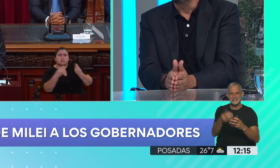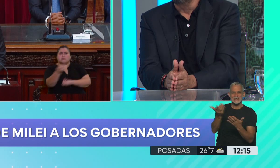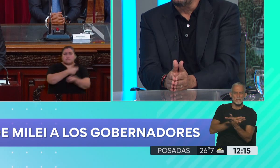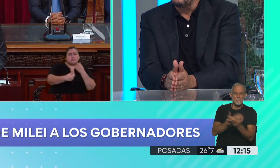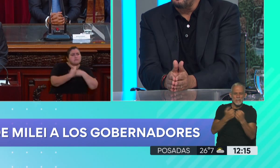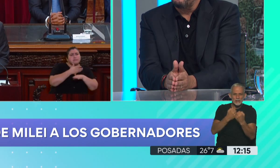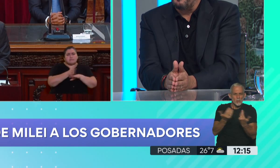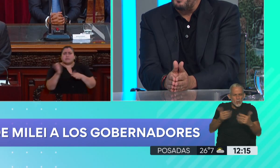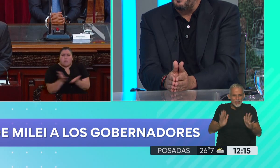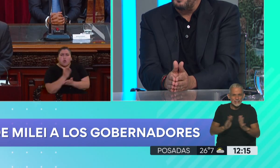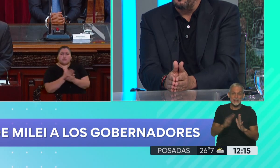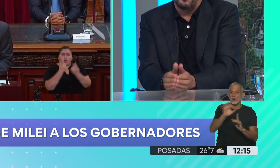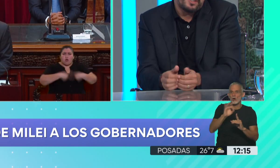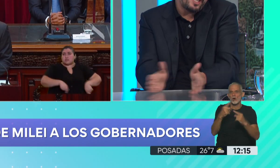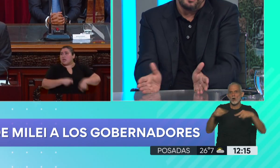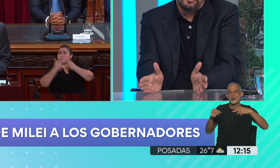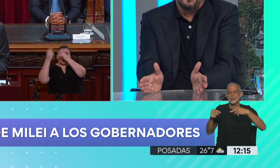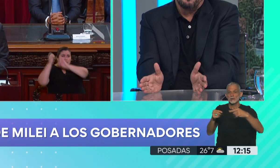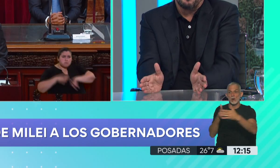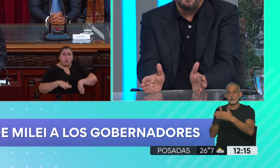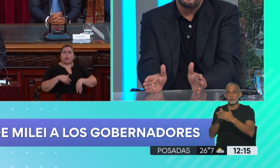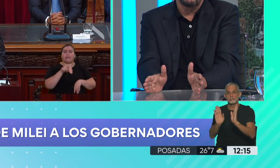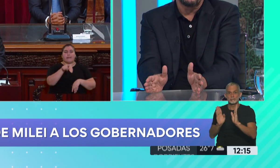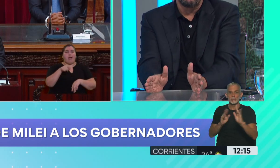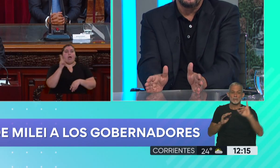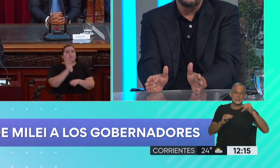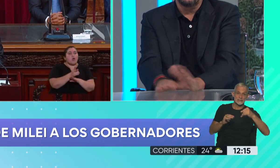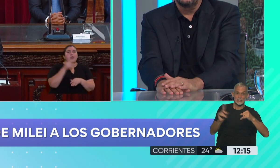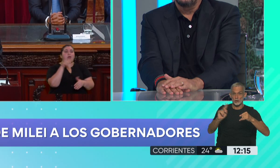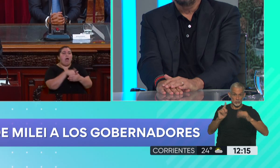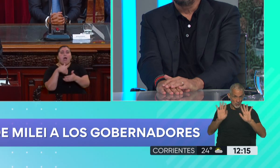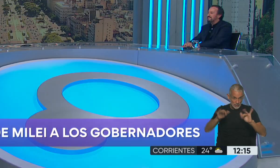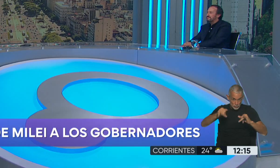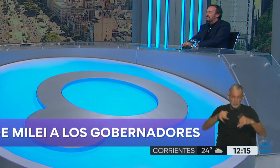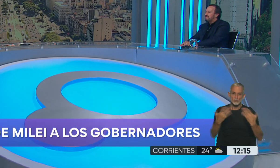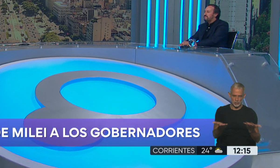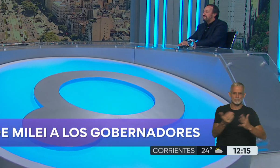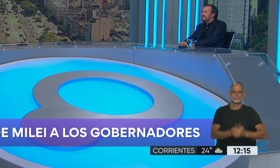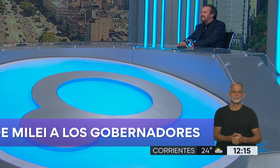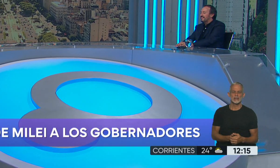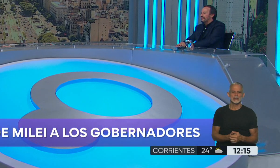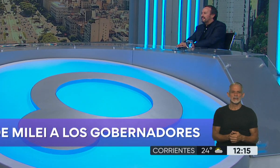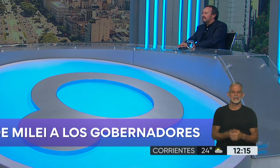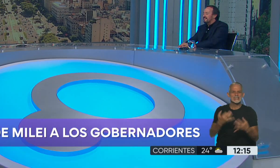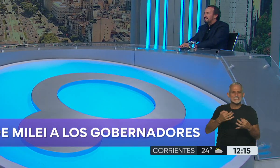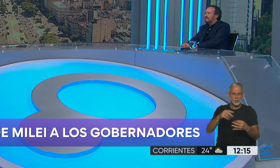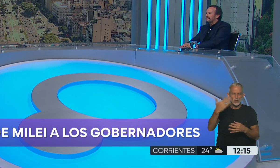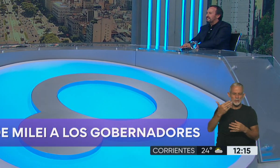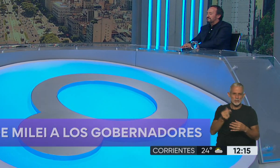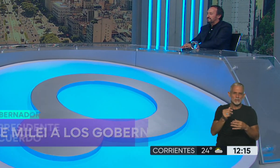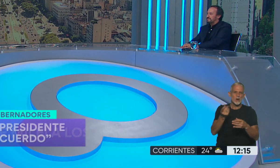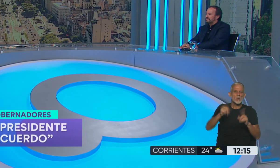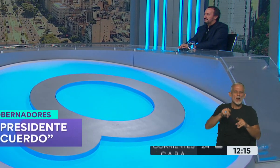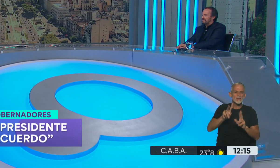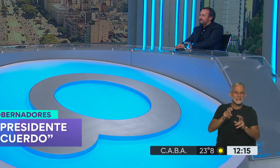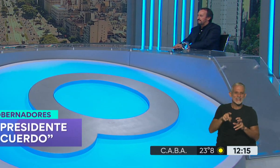los inconvenientes para que esto suceda. Si querés, hacemos ese caminito. Pero claro que sí. Seguramente después vamos a retomar todo esto que tiene que ver